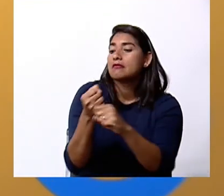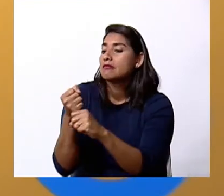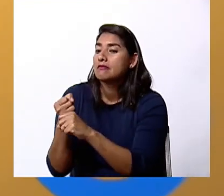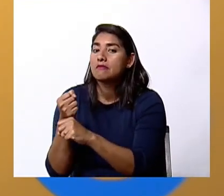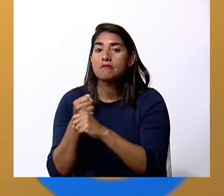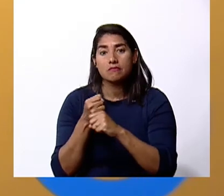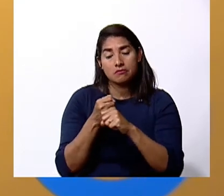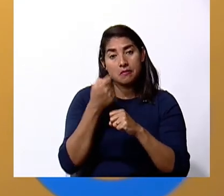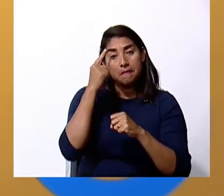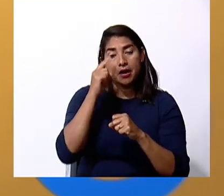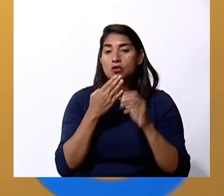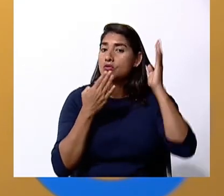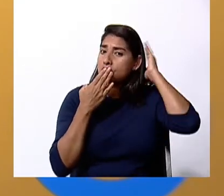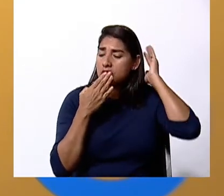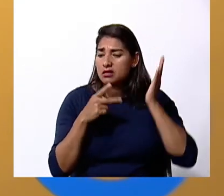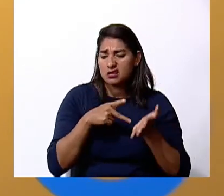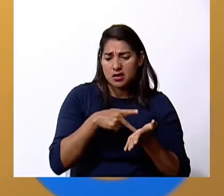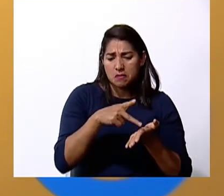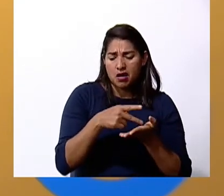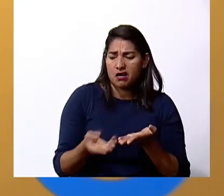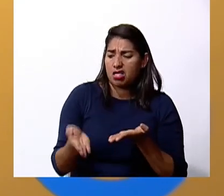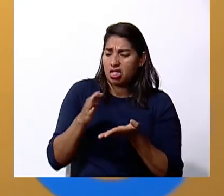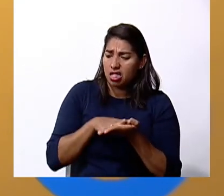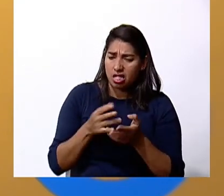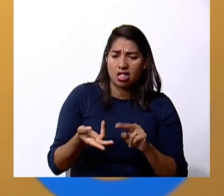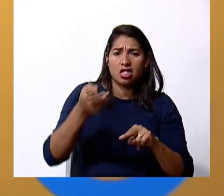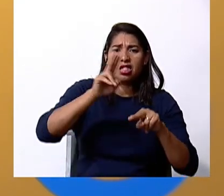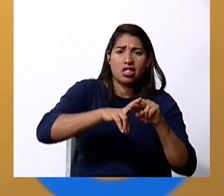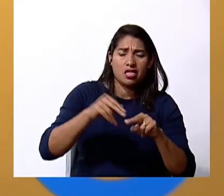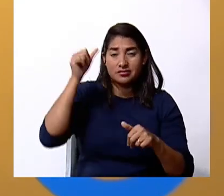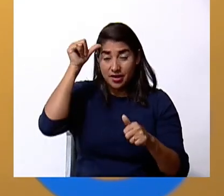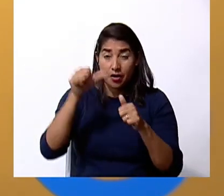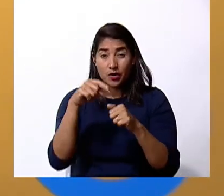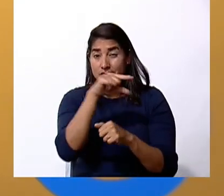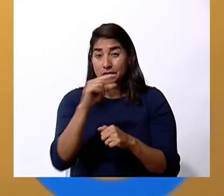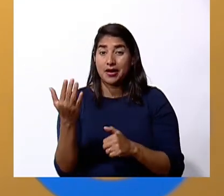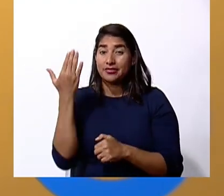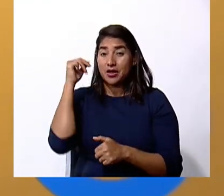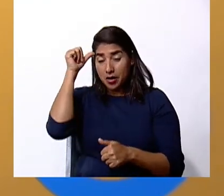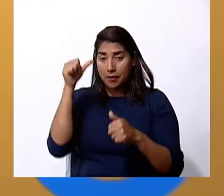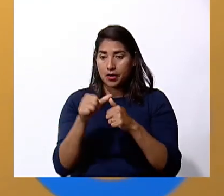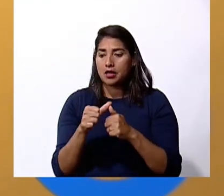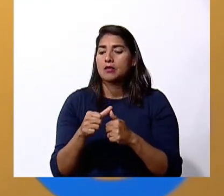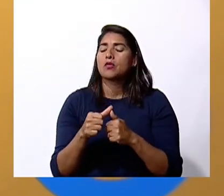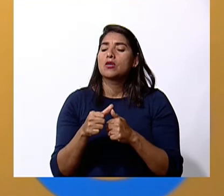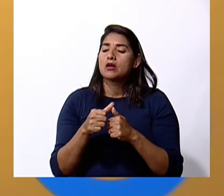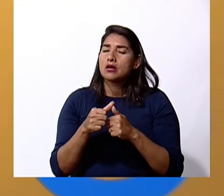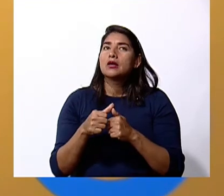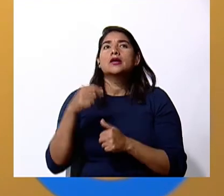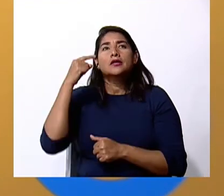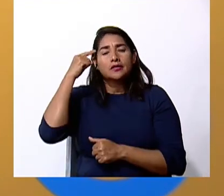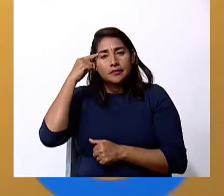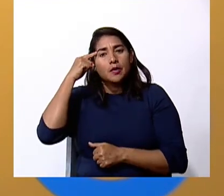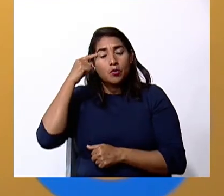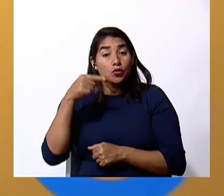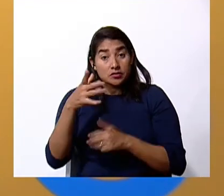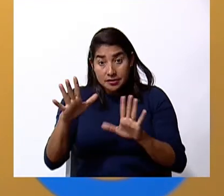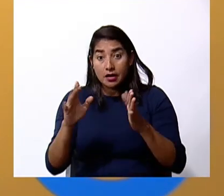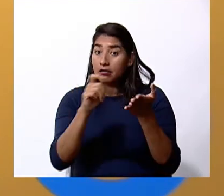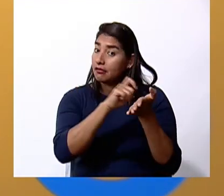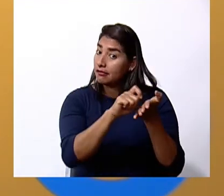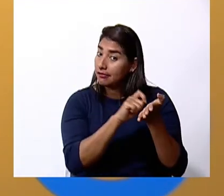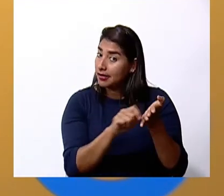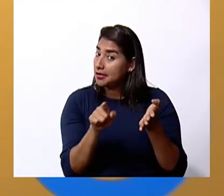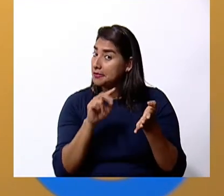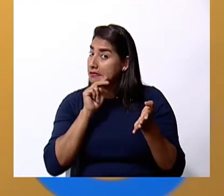los indígenas pagaran los tributos. ¿Se acuerdan de todo lo que aprendimos la semana pasada? Me imagino que lo han anotado.